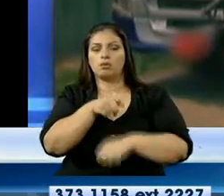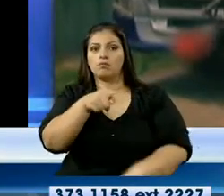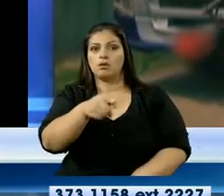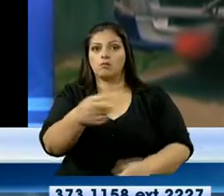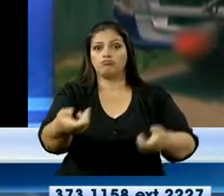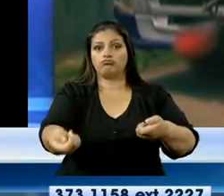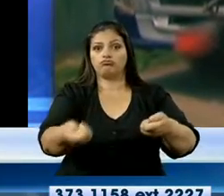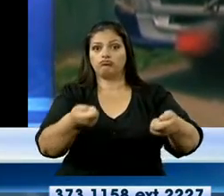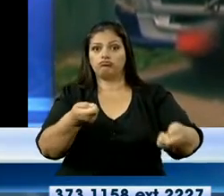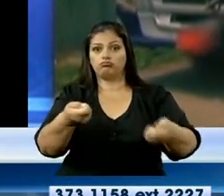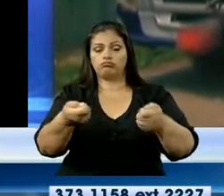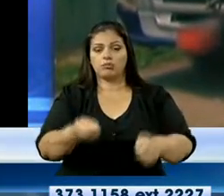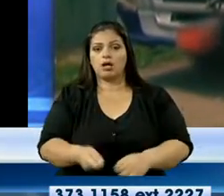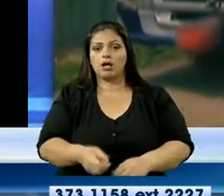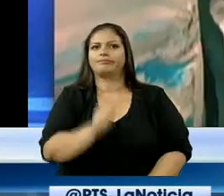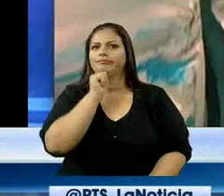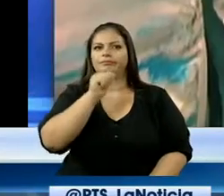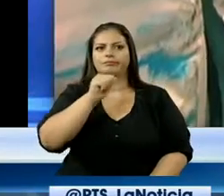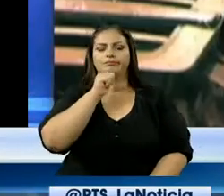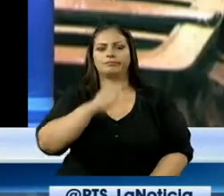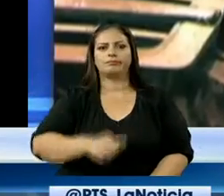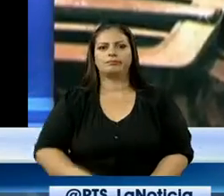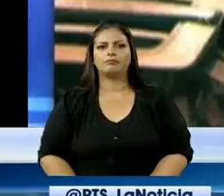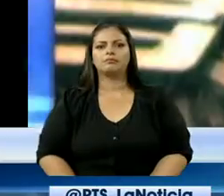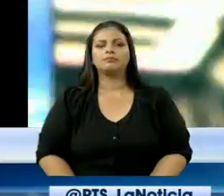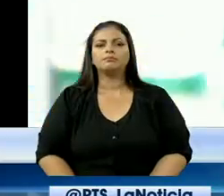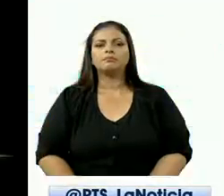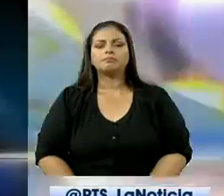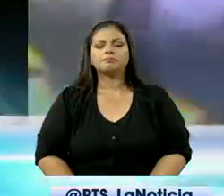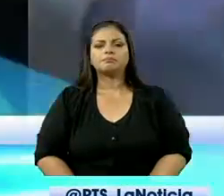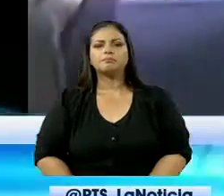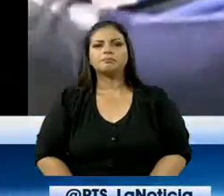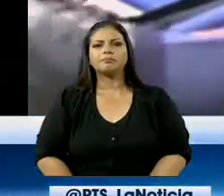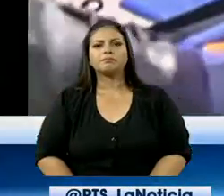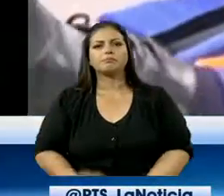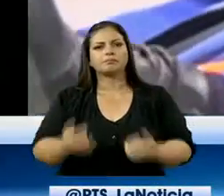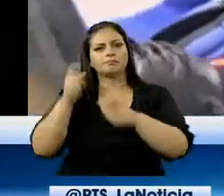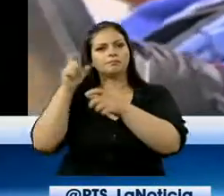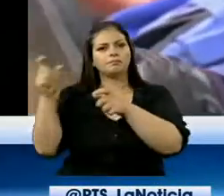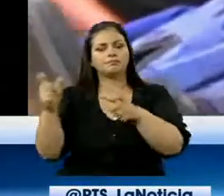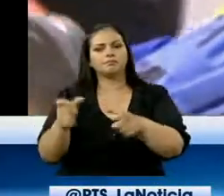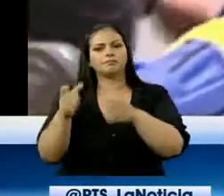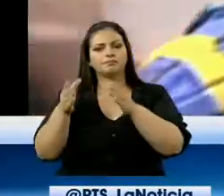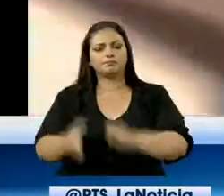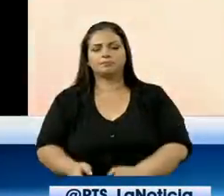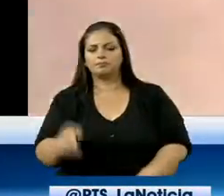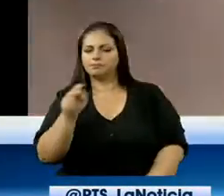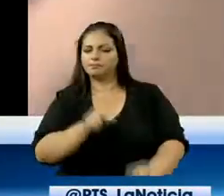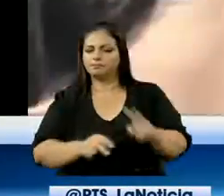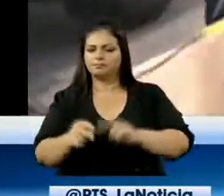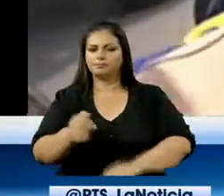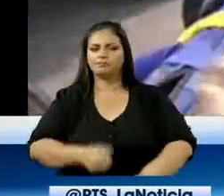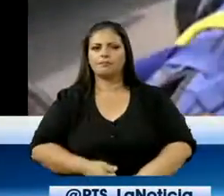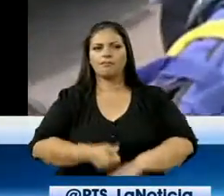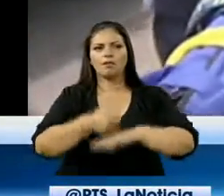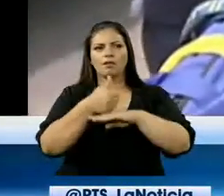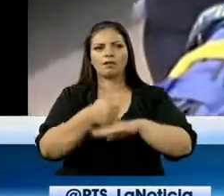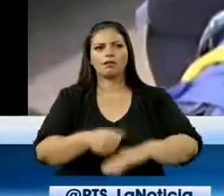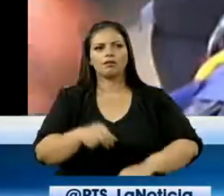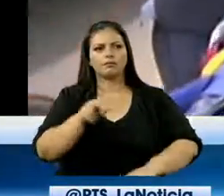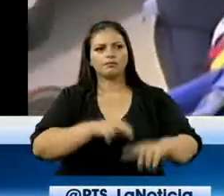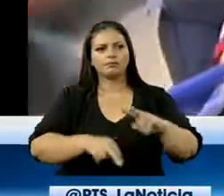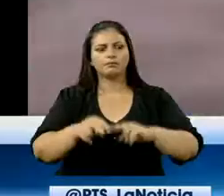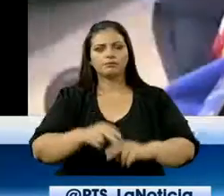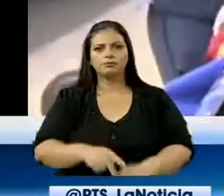señor del un tráiler se va a poner la orden, señor fiscal. El herido está recibiendo atención en una casa de salud, mientras los